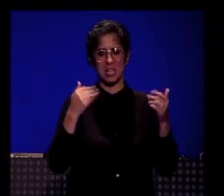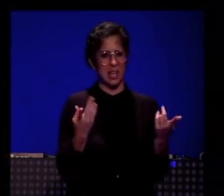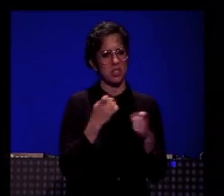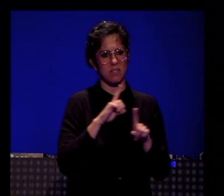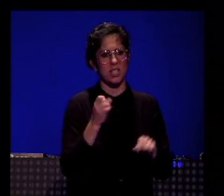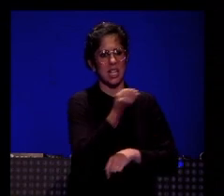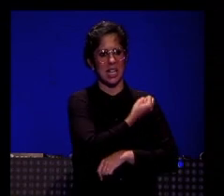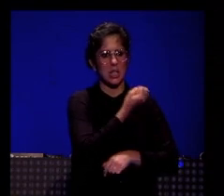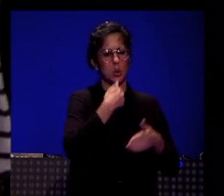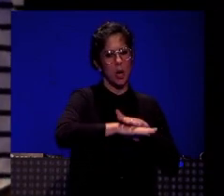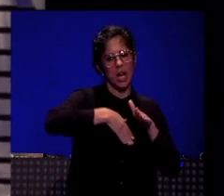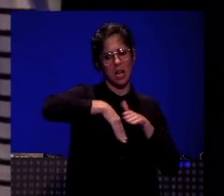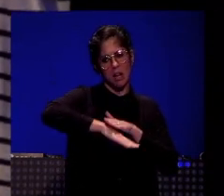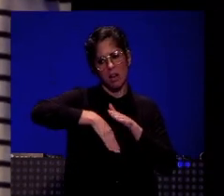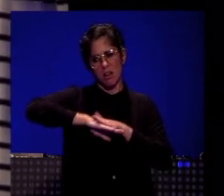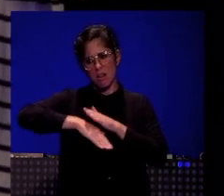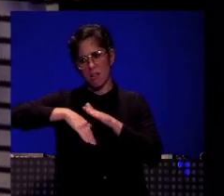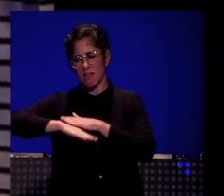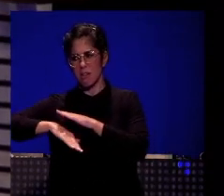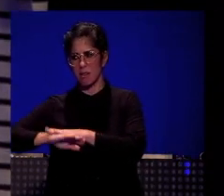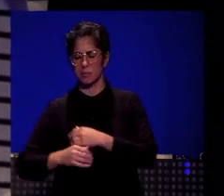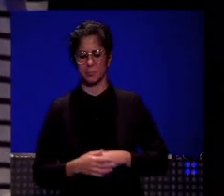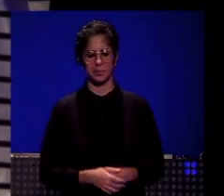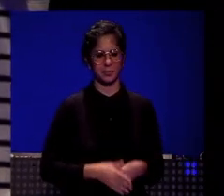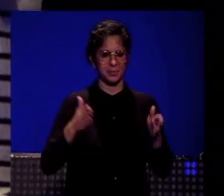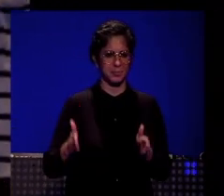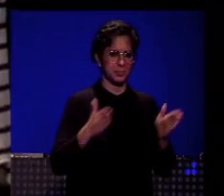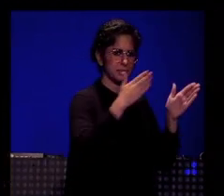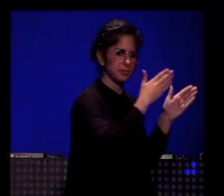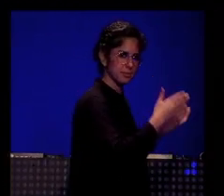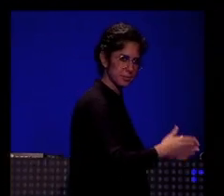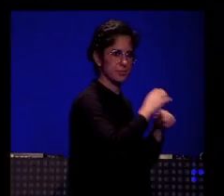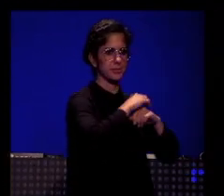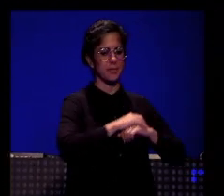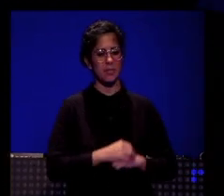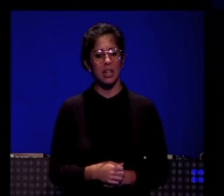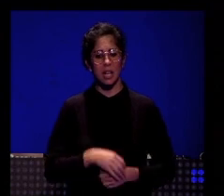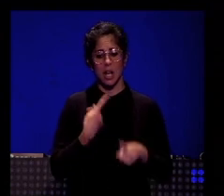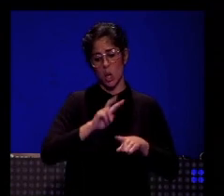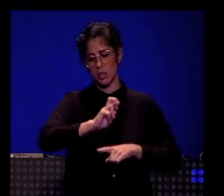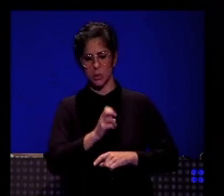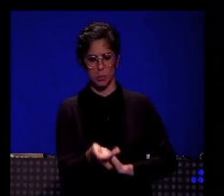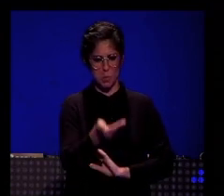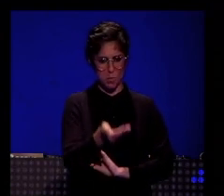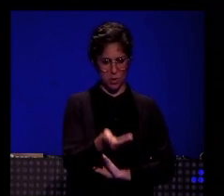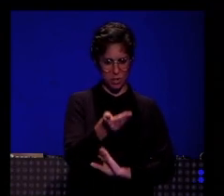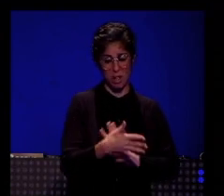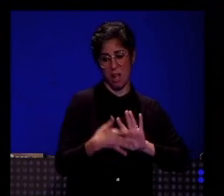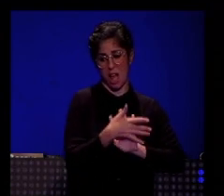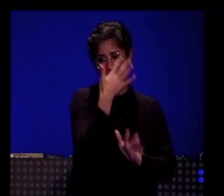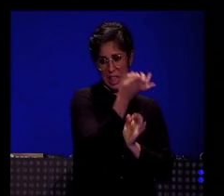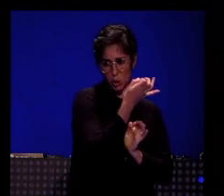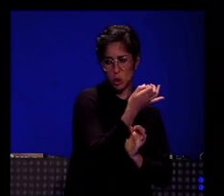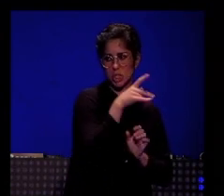bien siguiente asunto importante que sería estamos hablando de datos tomando de